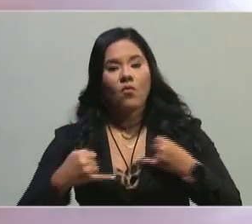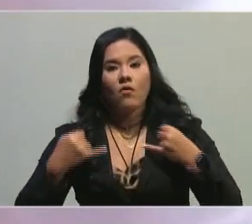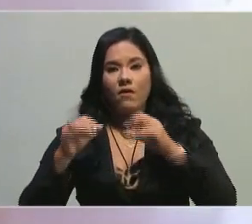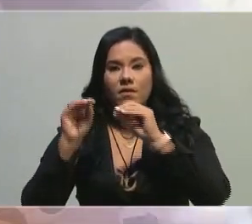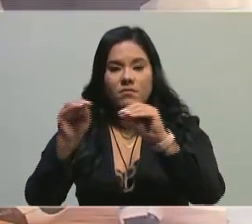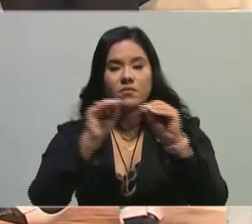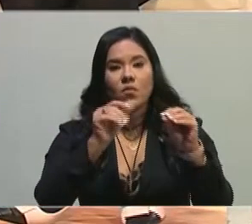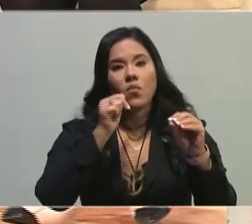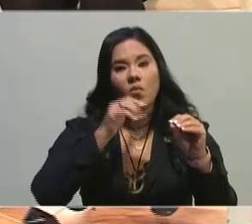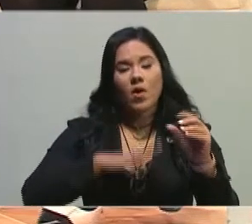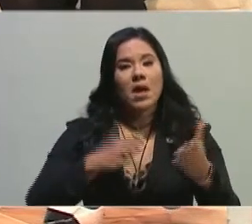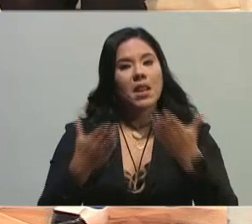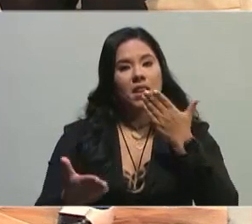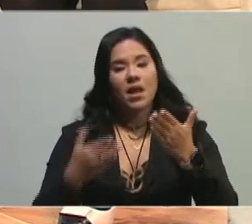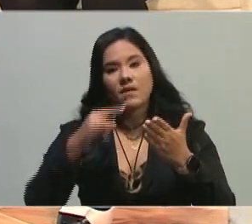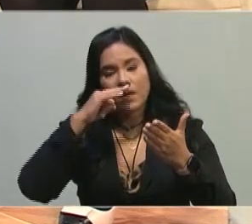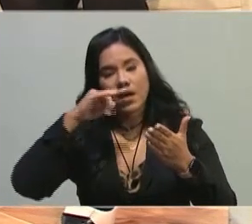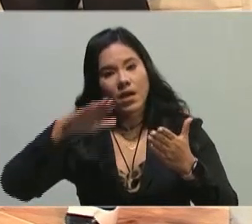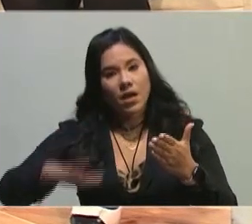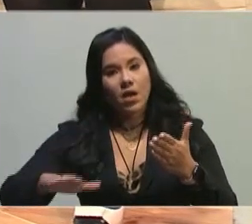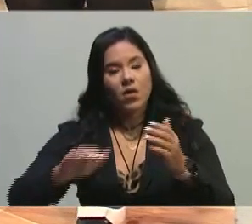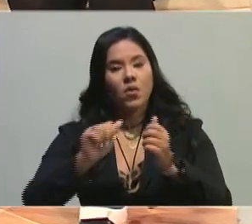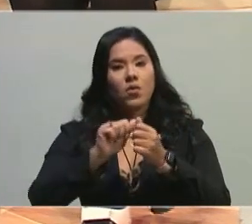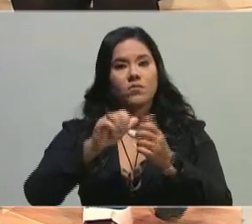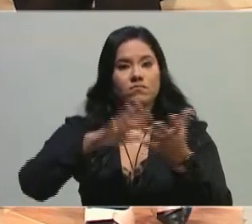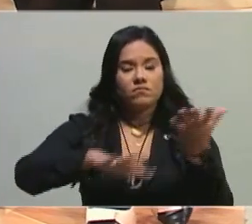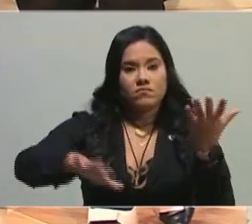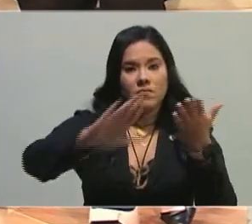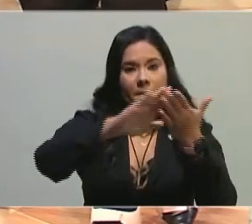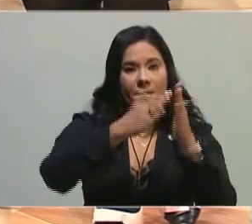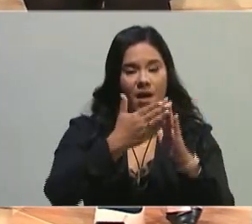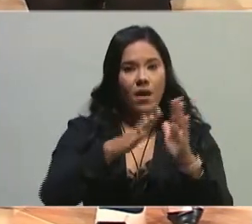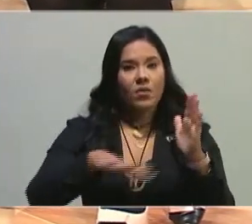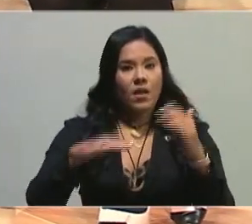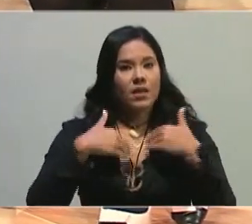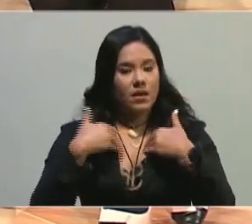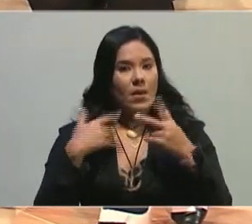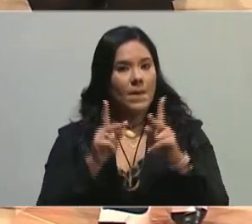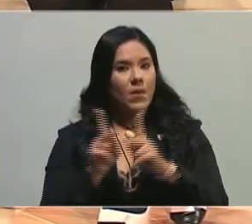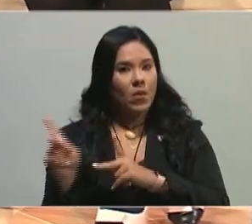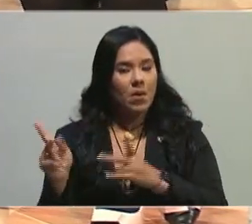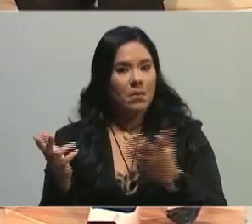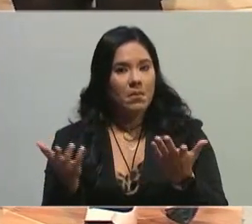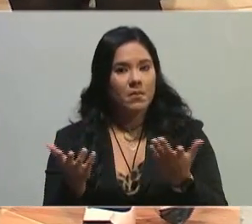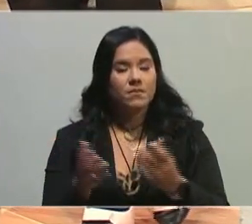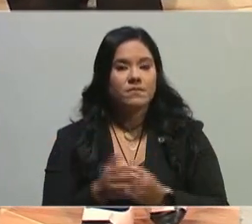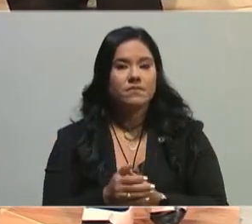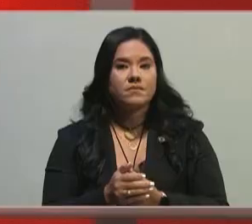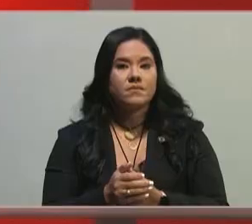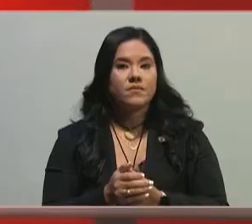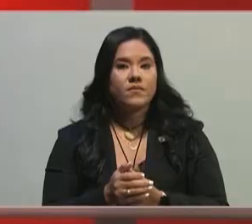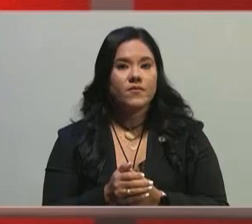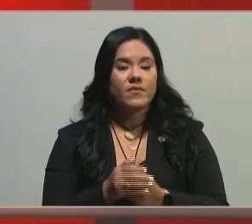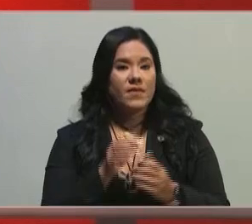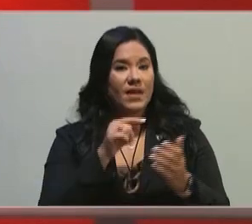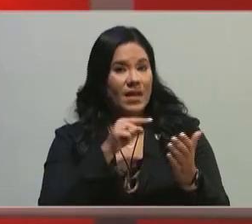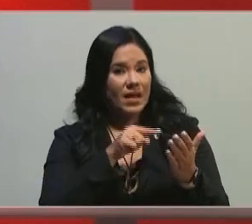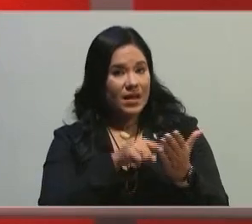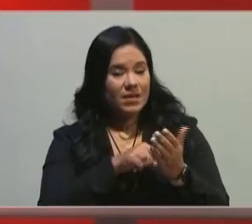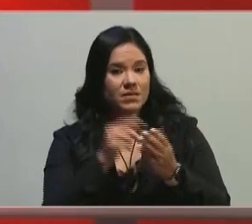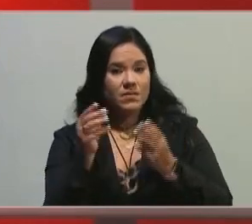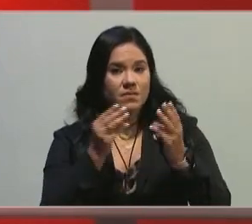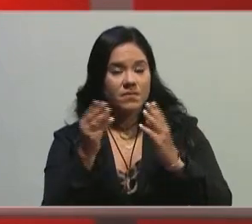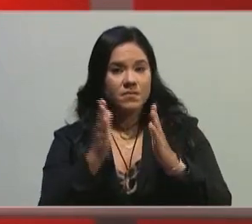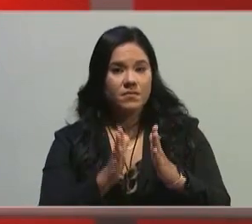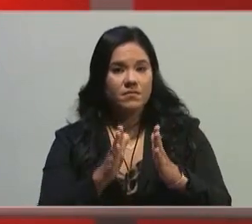mujeres tal vez niños en nuestros barrios Existe algún proyecto sobre eso los los las comisiones como te